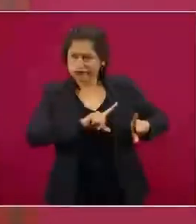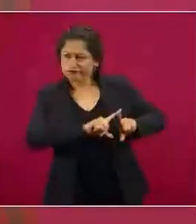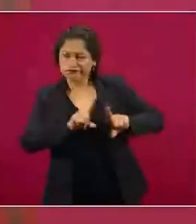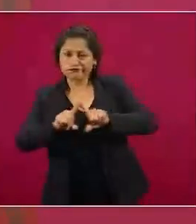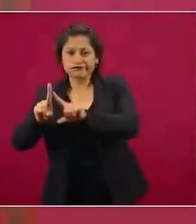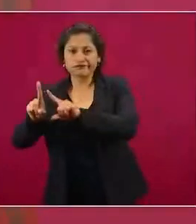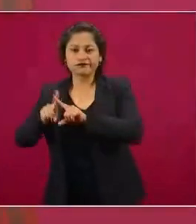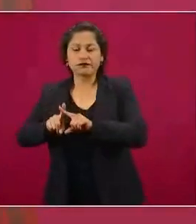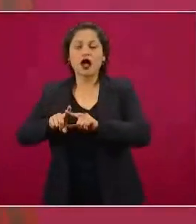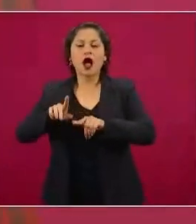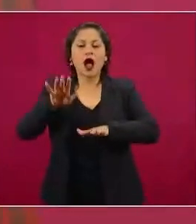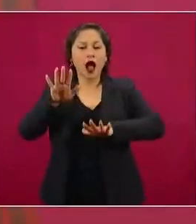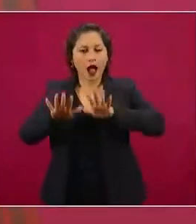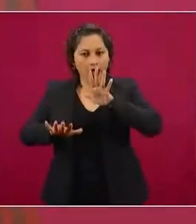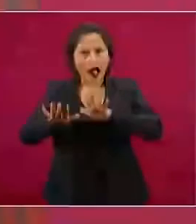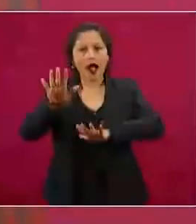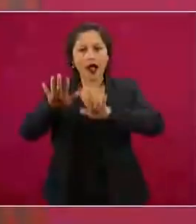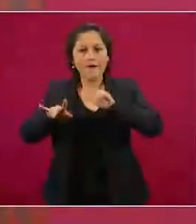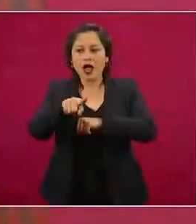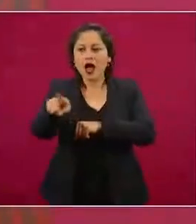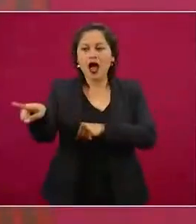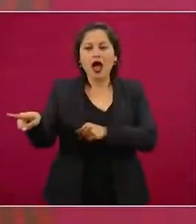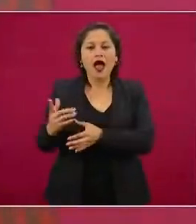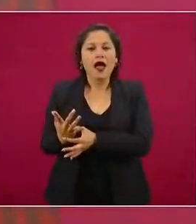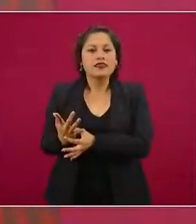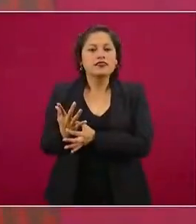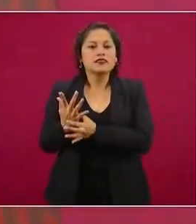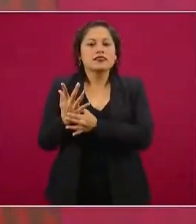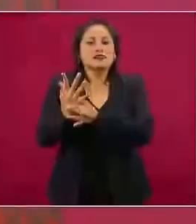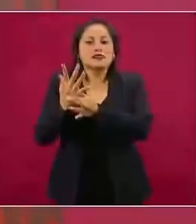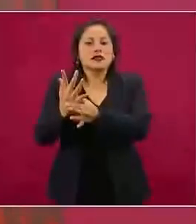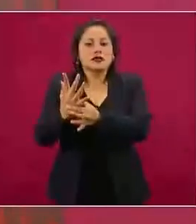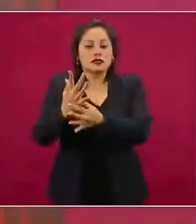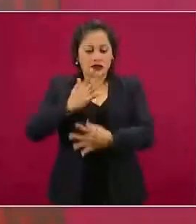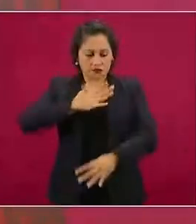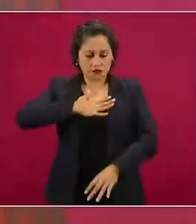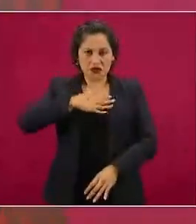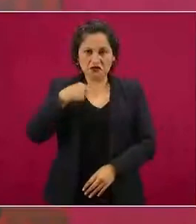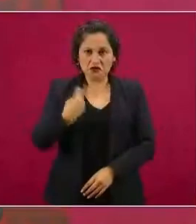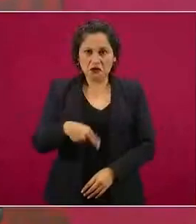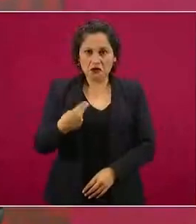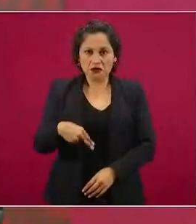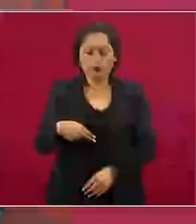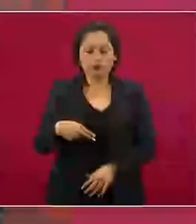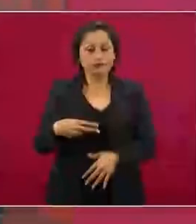se utiliza mi nombre. Es decir, ya